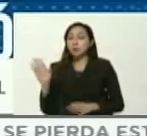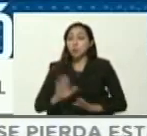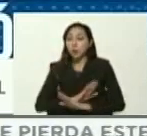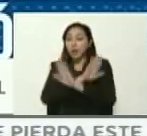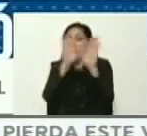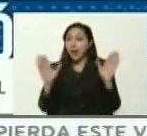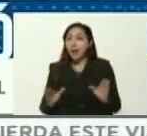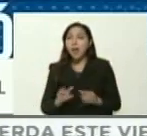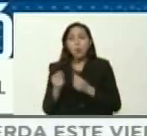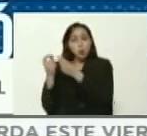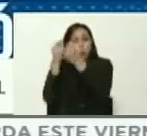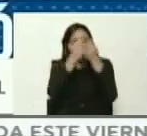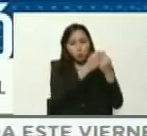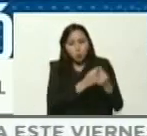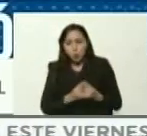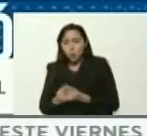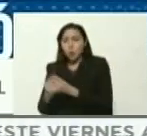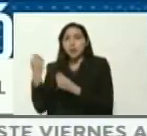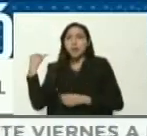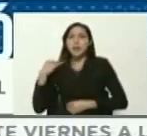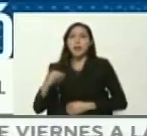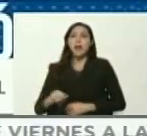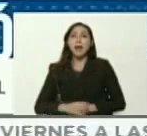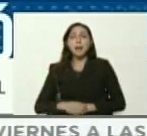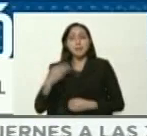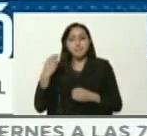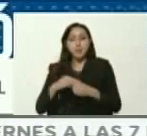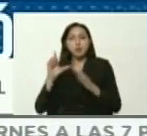sobre la economía diversificada postpetrolera.